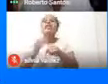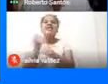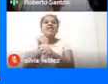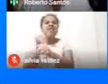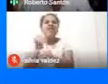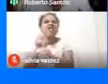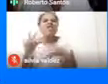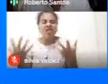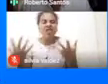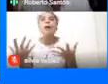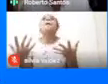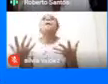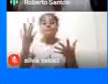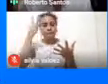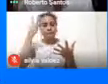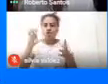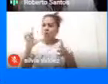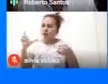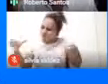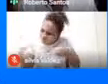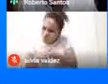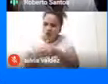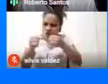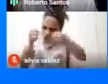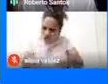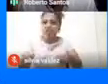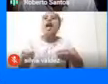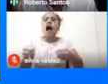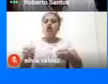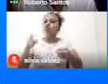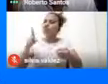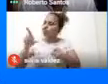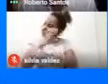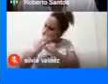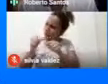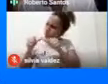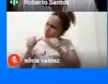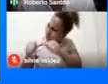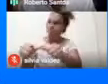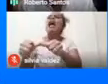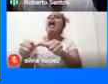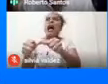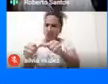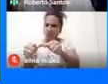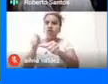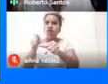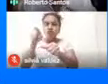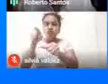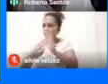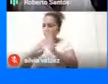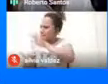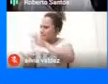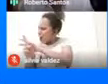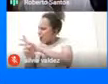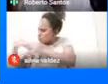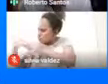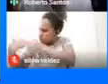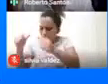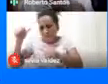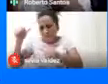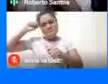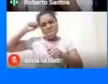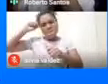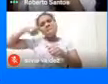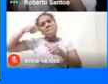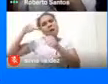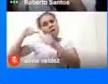Por consolidar Su cultura Y sus raíces Y su memoria Y su